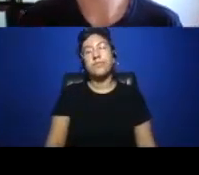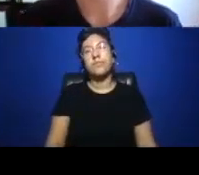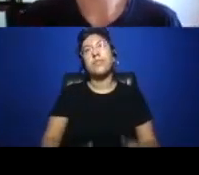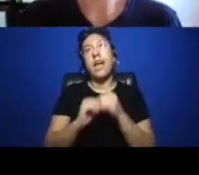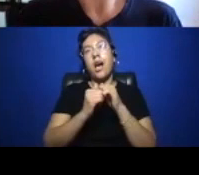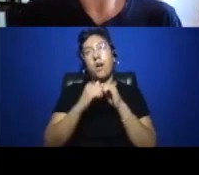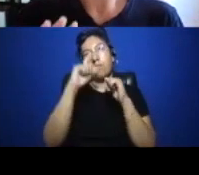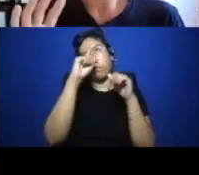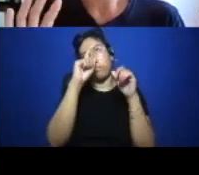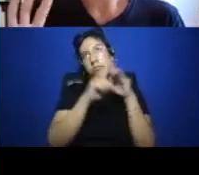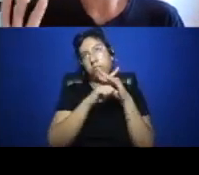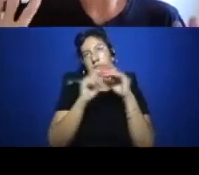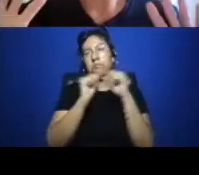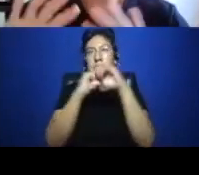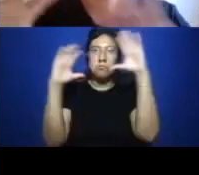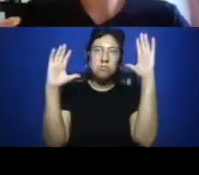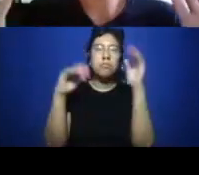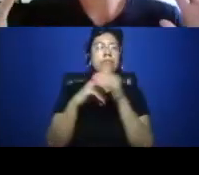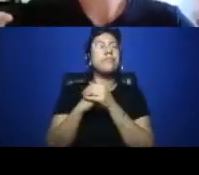Una de las formas que lo puedes pensar,